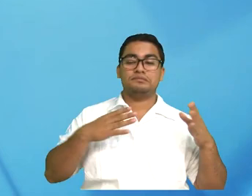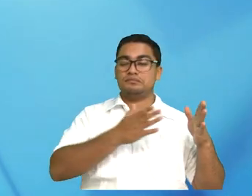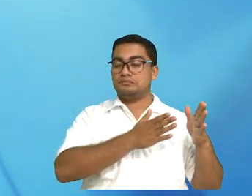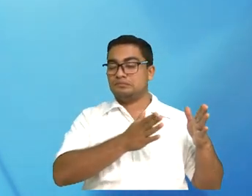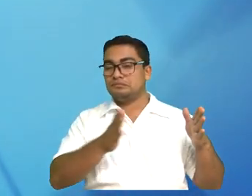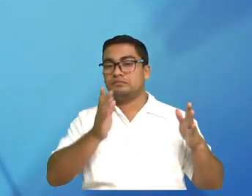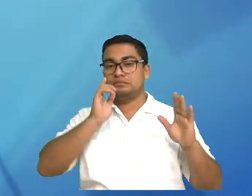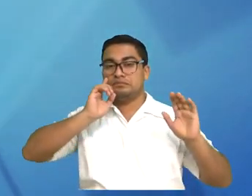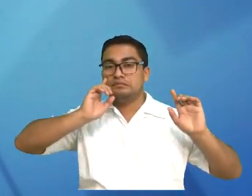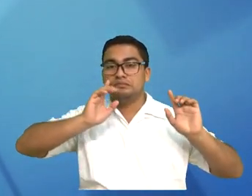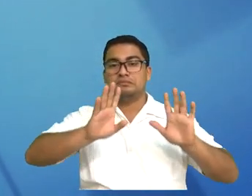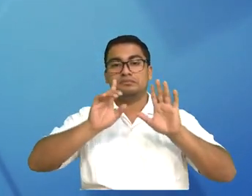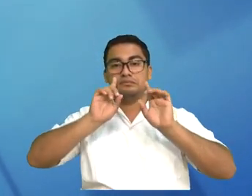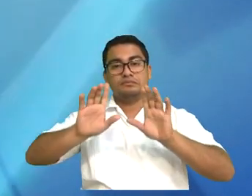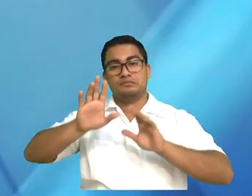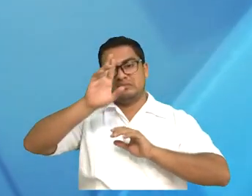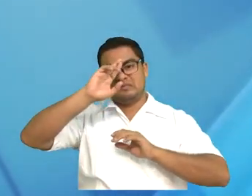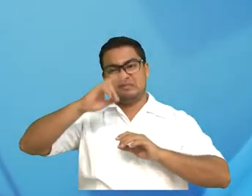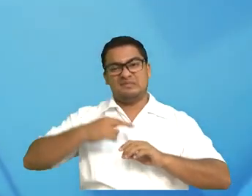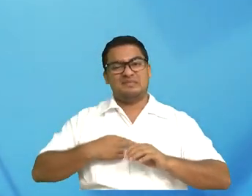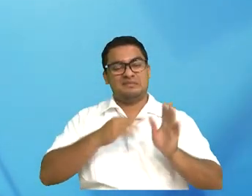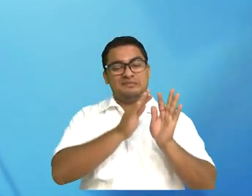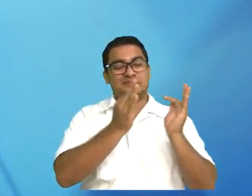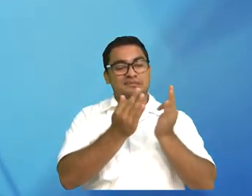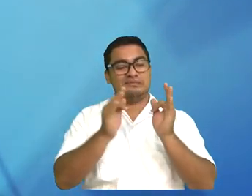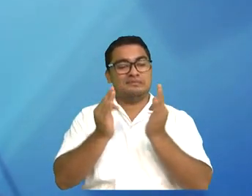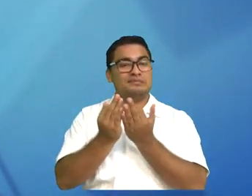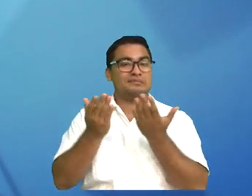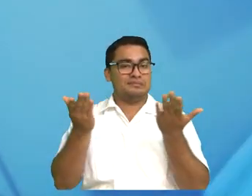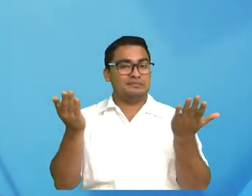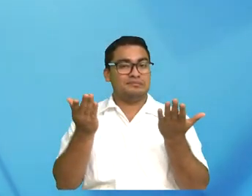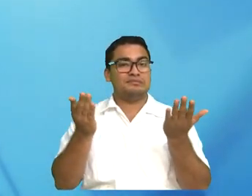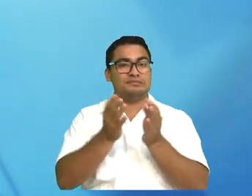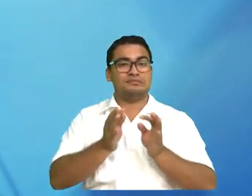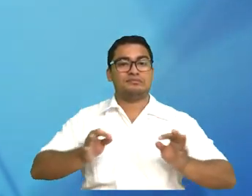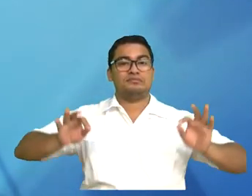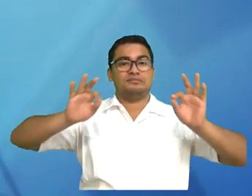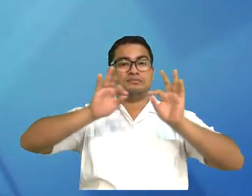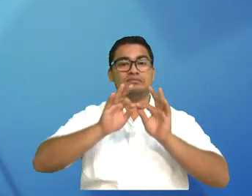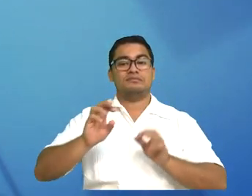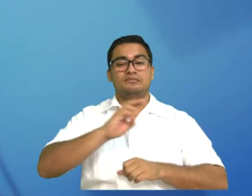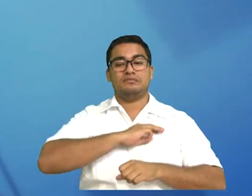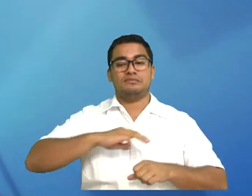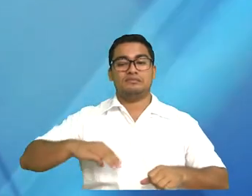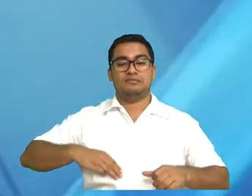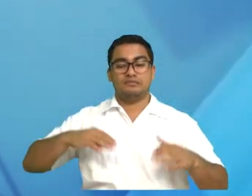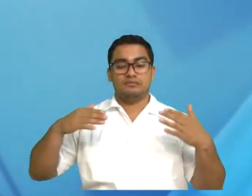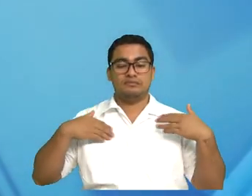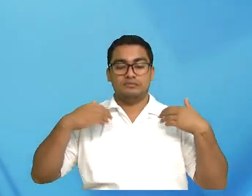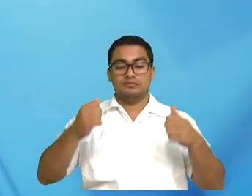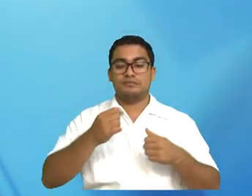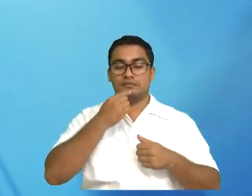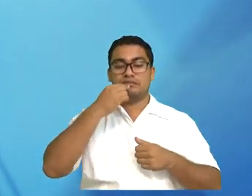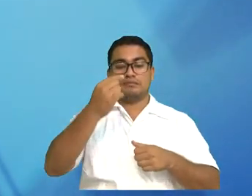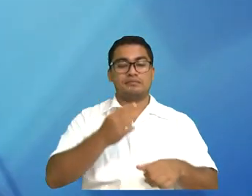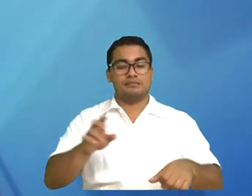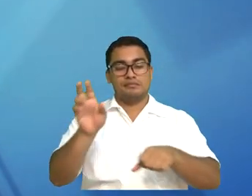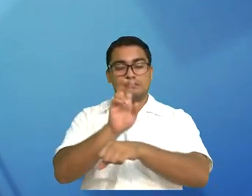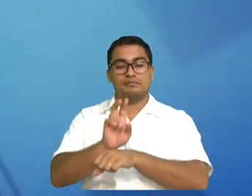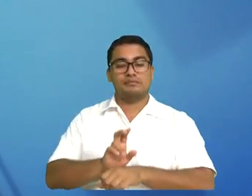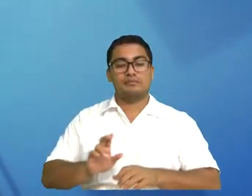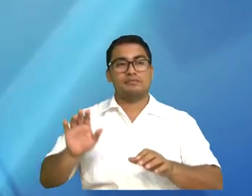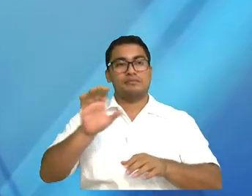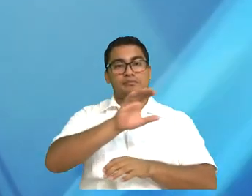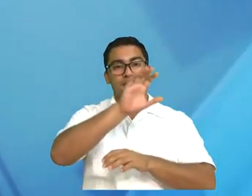de responsabilidad personal, familiar y comunitaria que el Ministerio de Salud orienta y monitorea en todo el